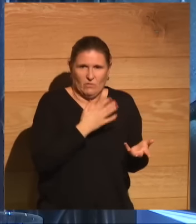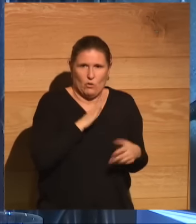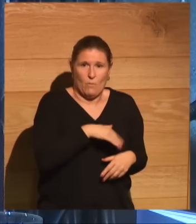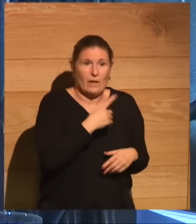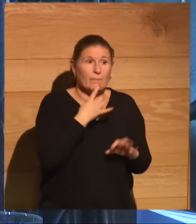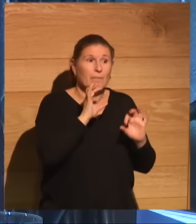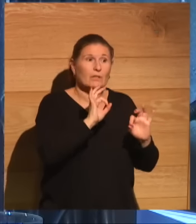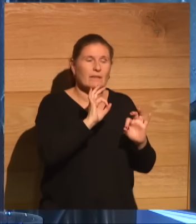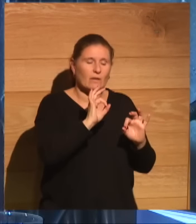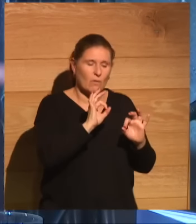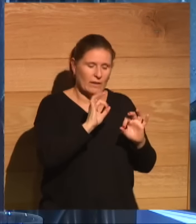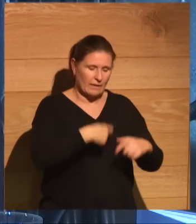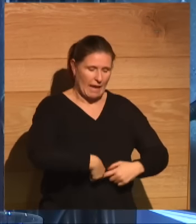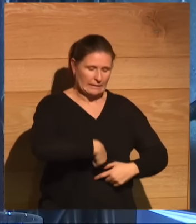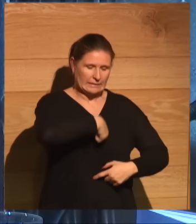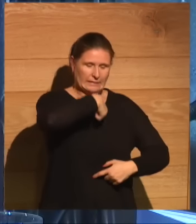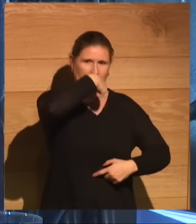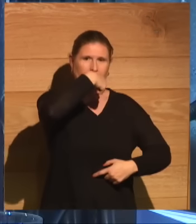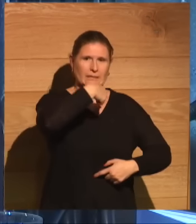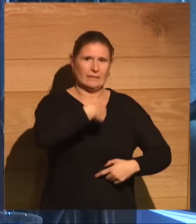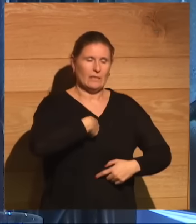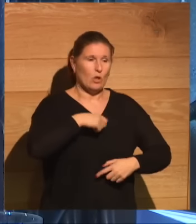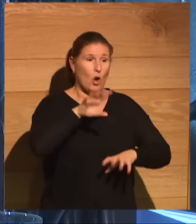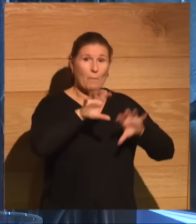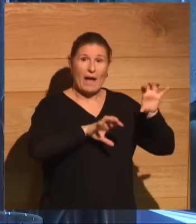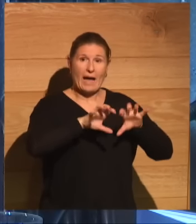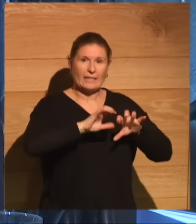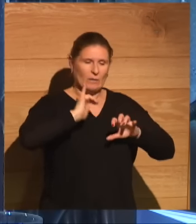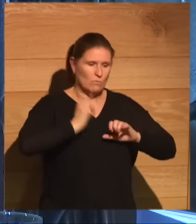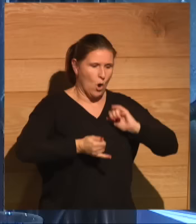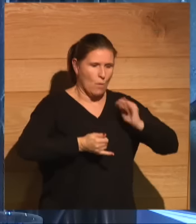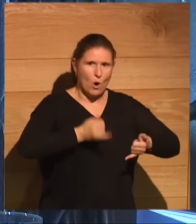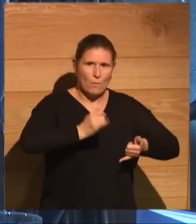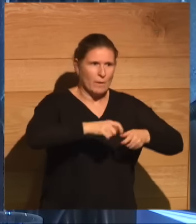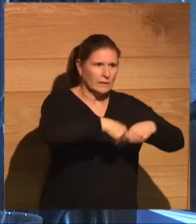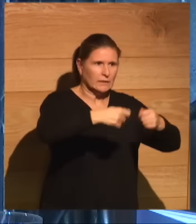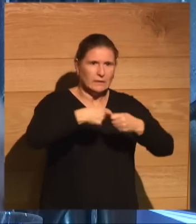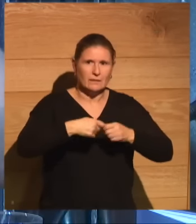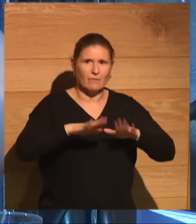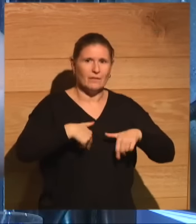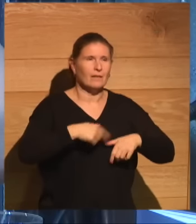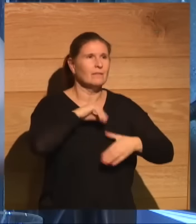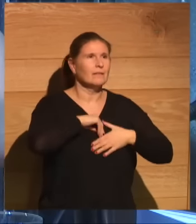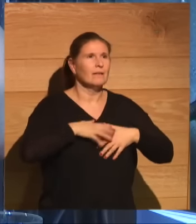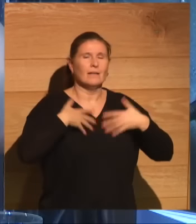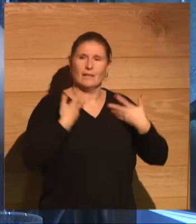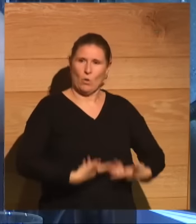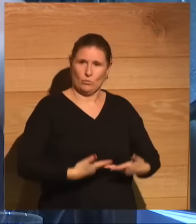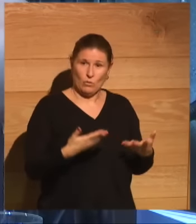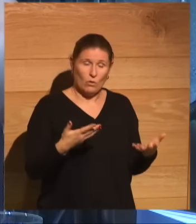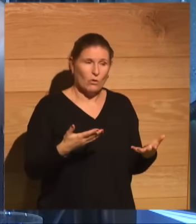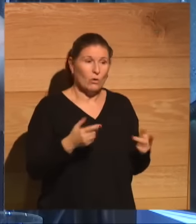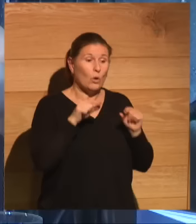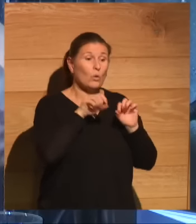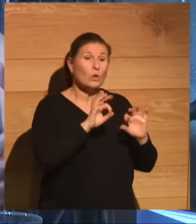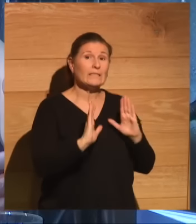dentro de esa cremallera y aplastar maquetitas, te permitía liberarte de alguna forma. Y yo creo que aquí es el momento en el que